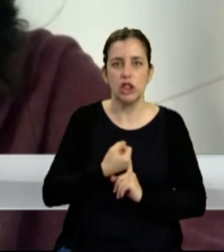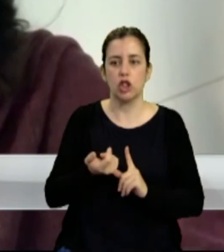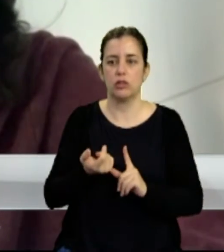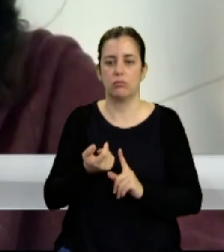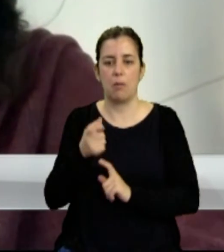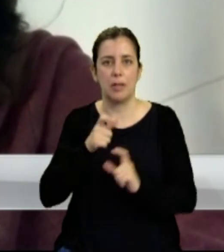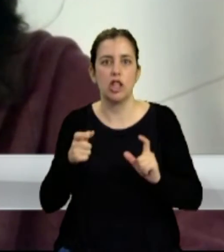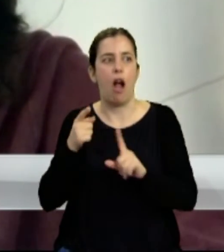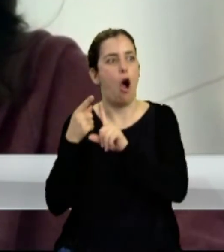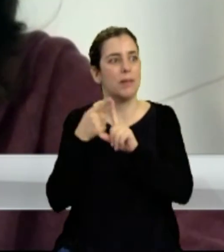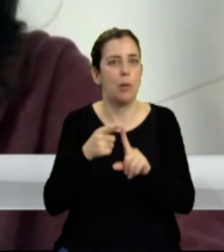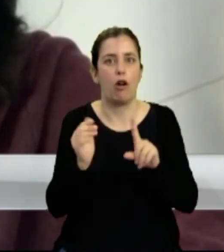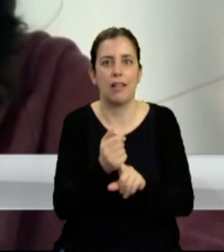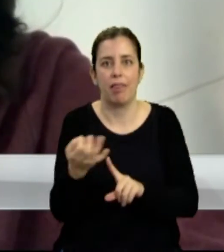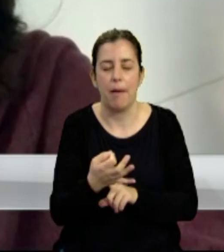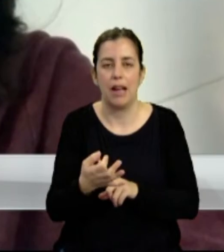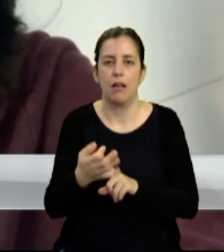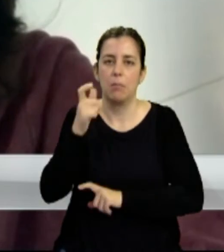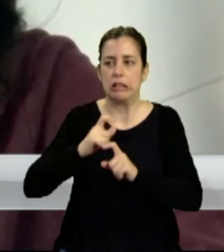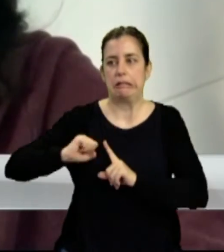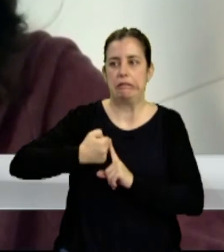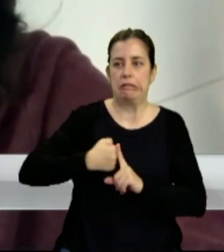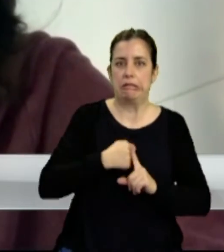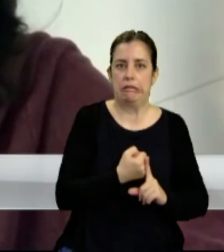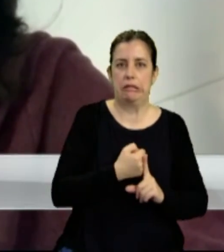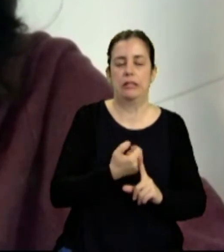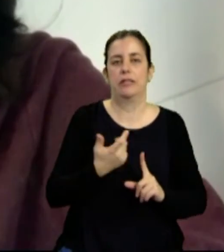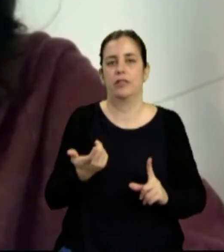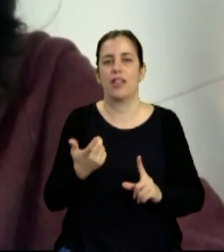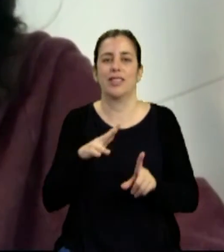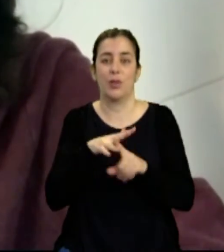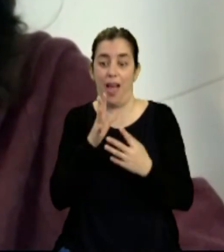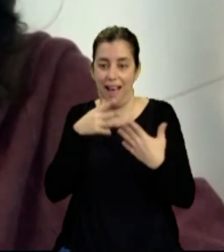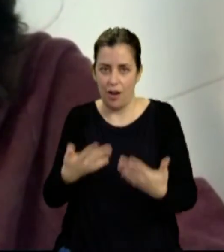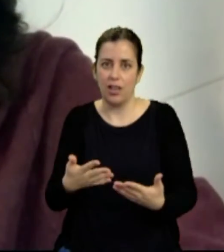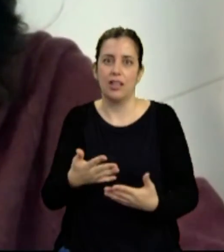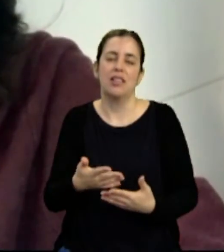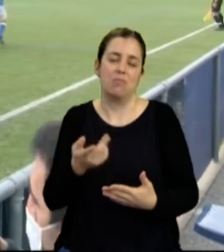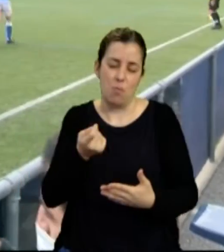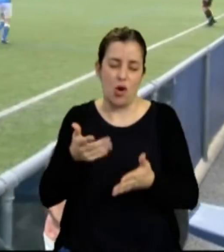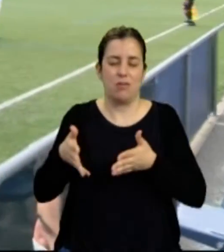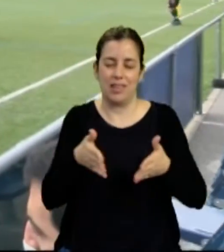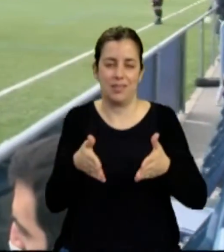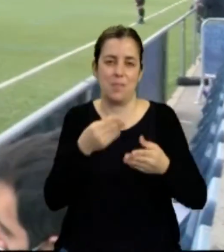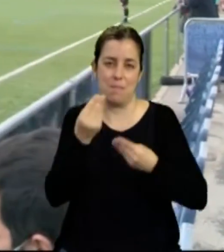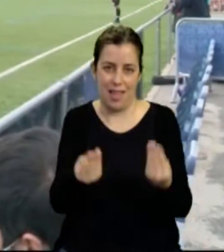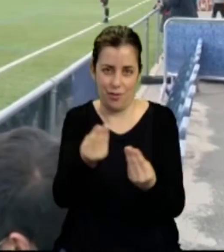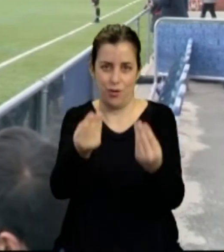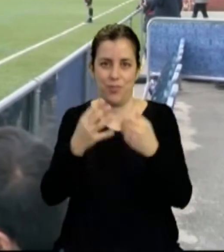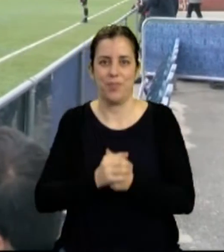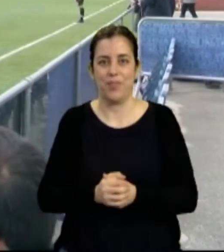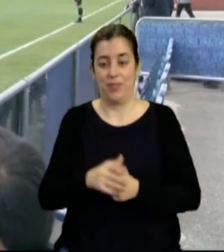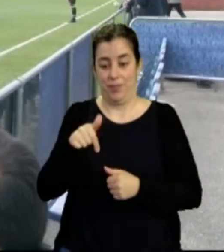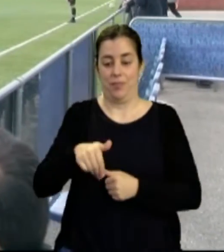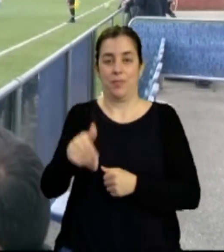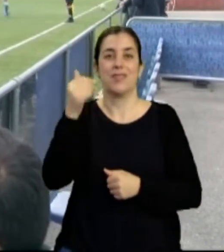detrás, objetivos, personas. Y la verdad que esto ayuda a que las cosas vayan un poco más encaminadas. Este sábado oportunidad para enlazar